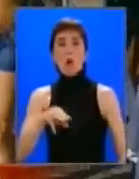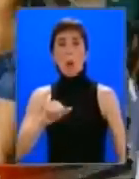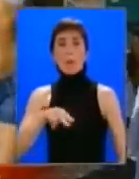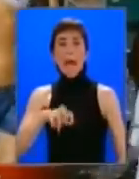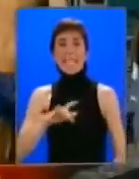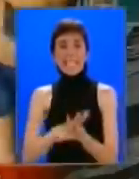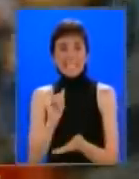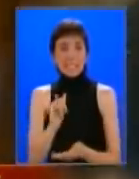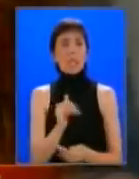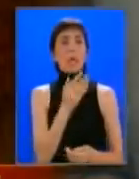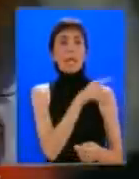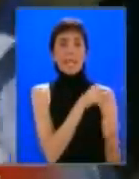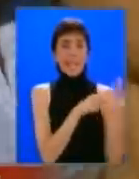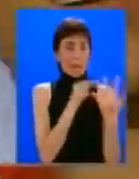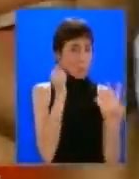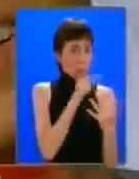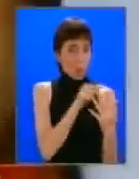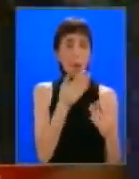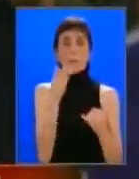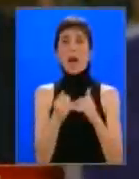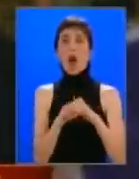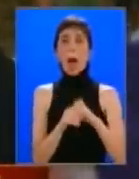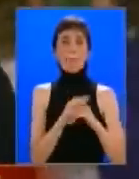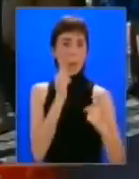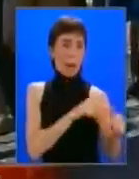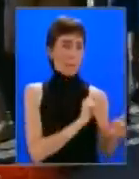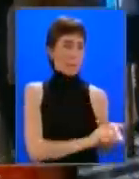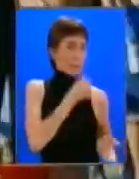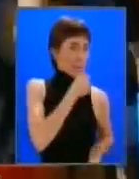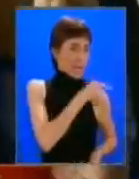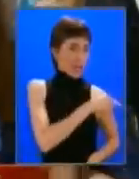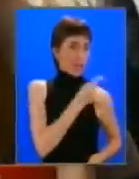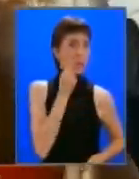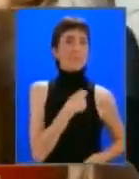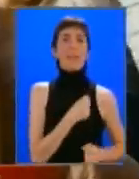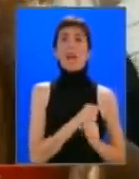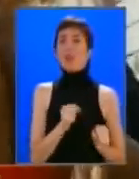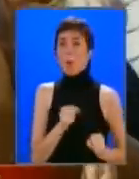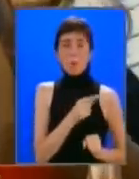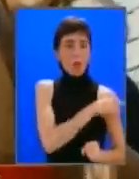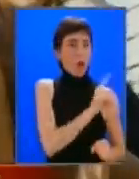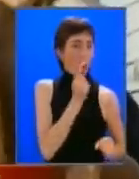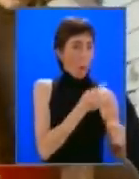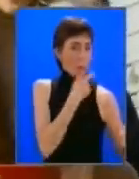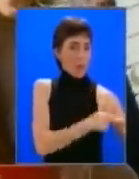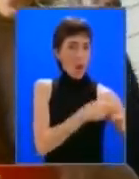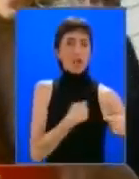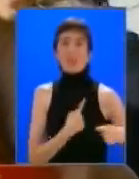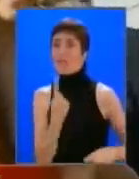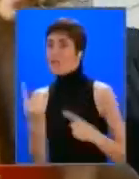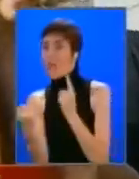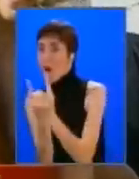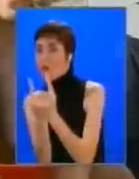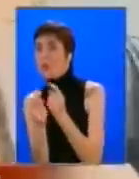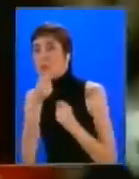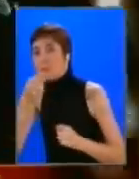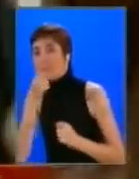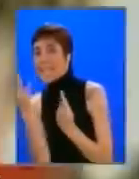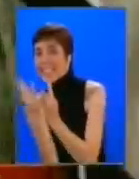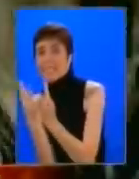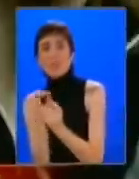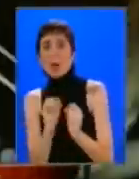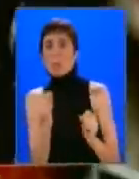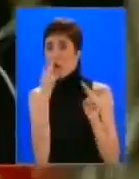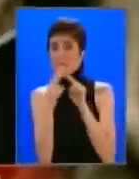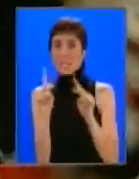amigas por estos días de Cristian Dazzarola aquí presente. A mí no me deja ir a sacarle ni una entrevista, nada, yo ni me he acercado a ella, no la he visto de